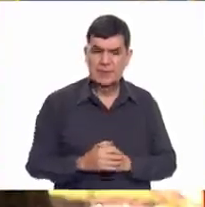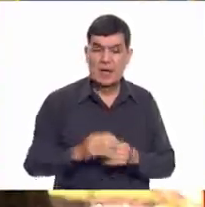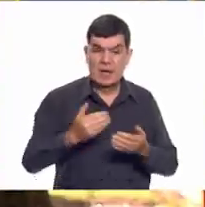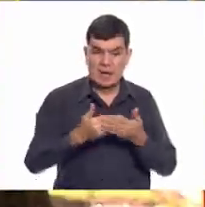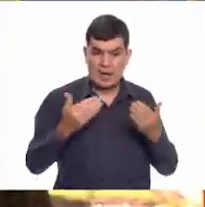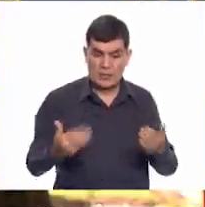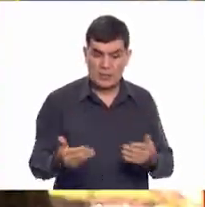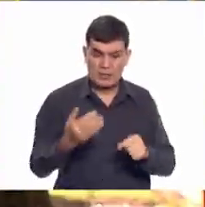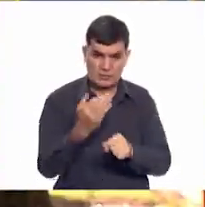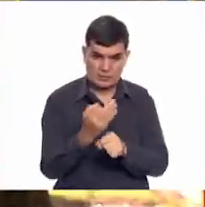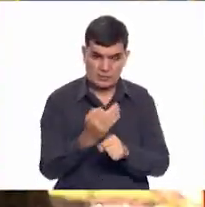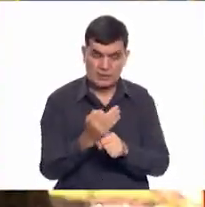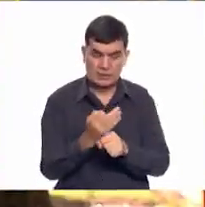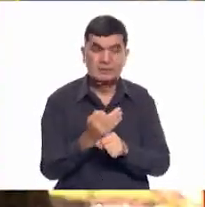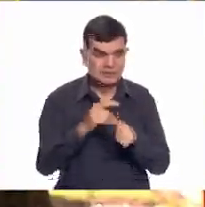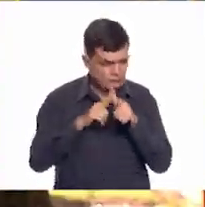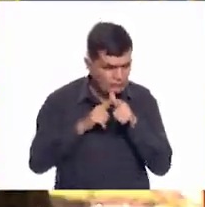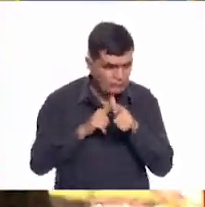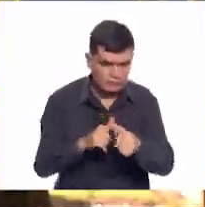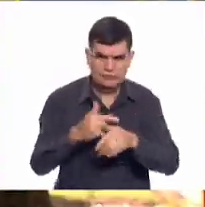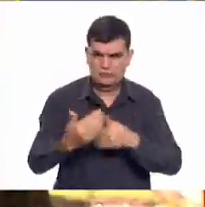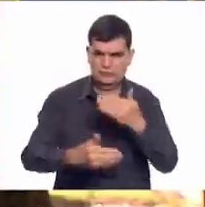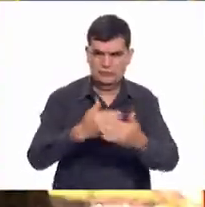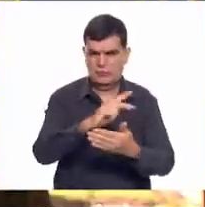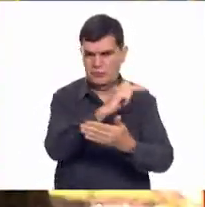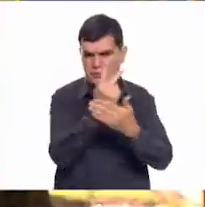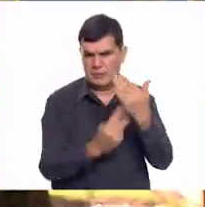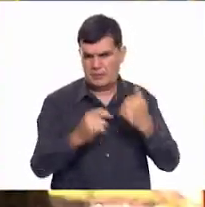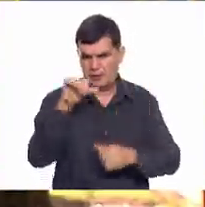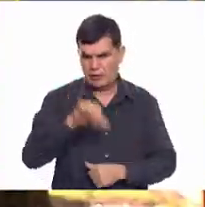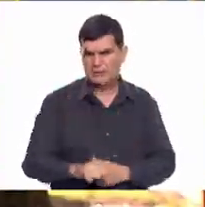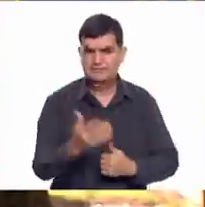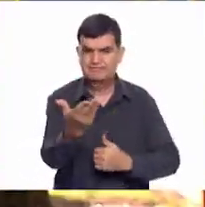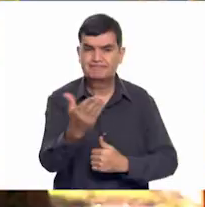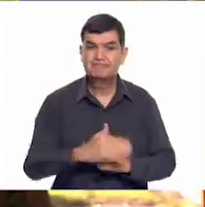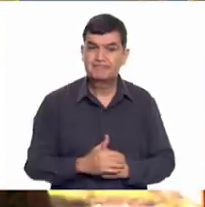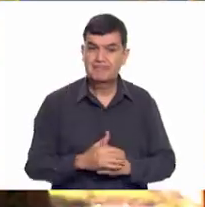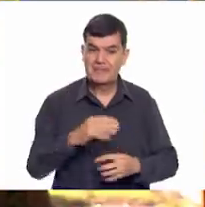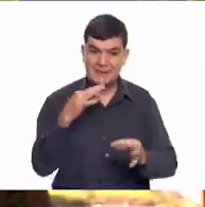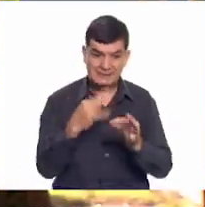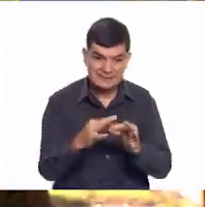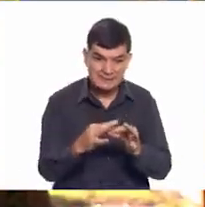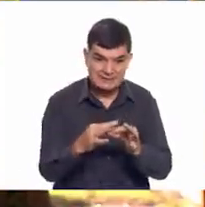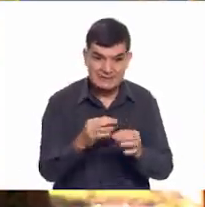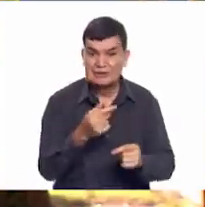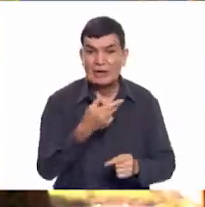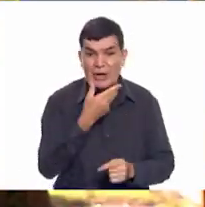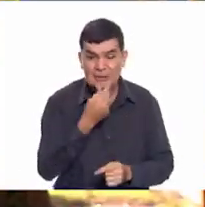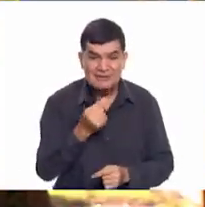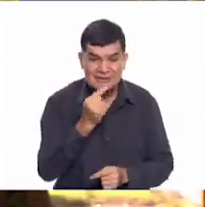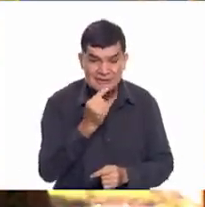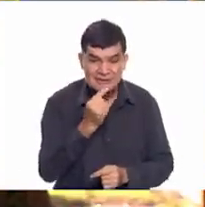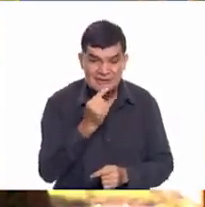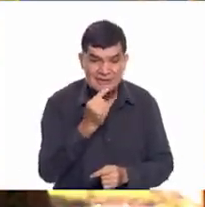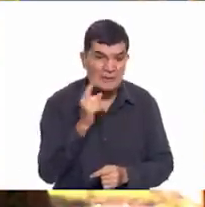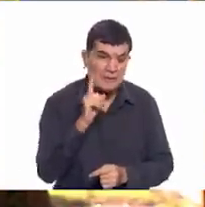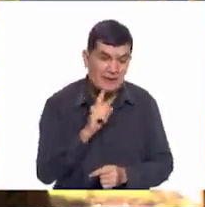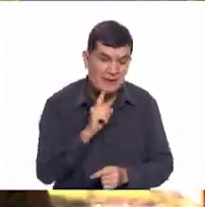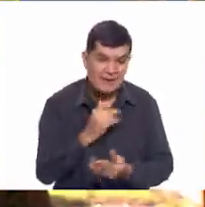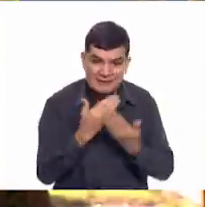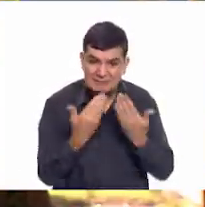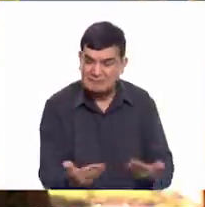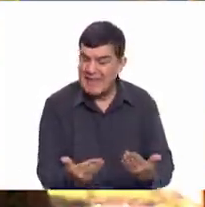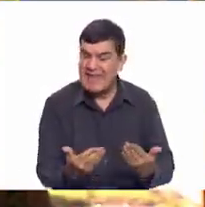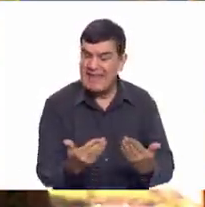Ahora es momento de seguir con el programa de hoy. ¿Listas? ¿Listos? ¡Muy